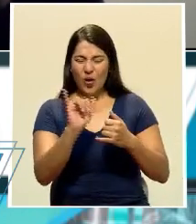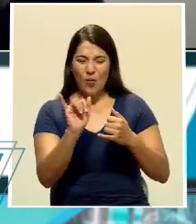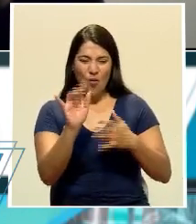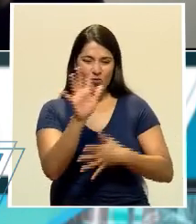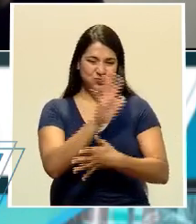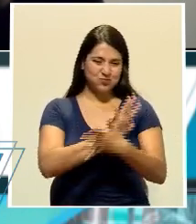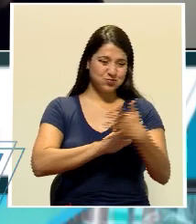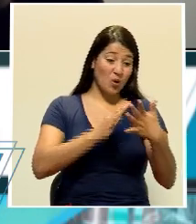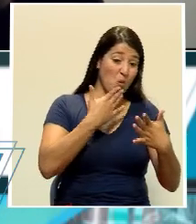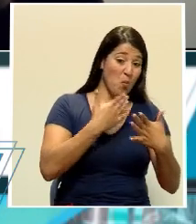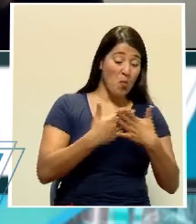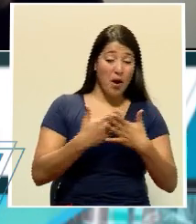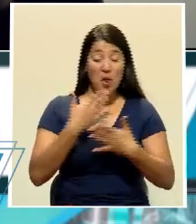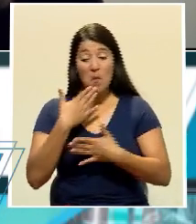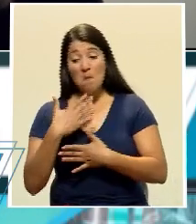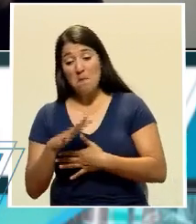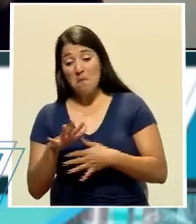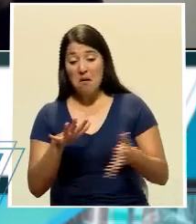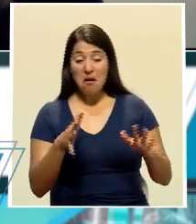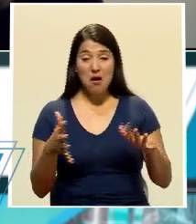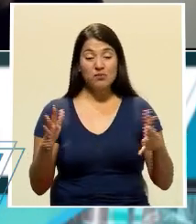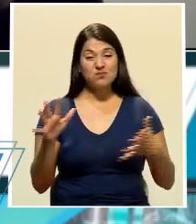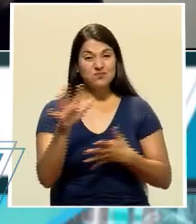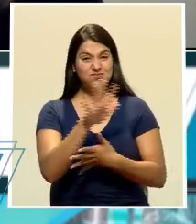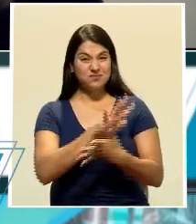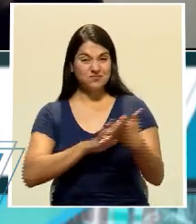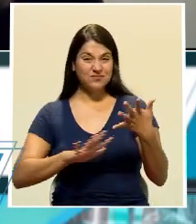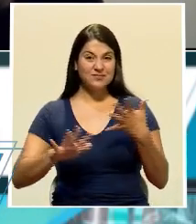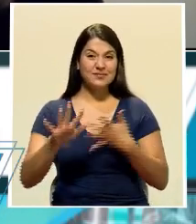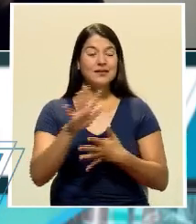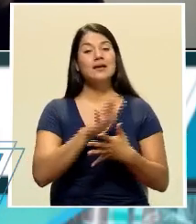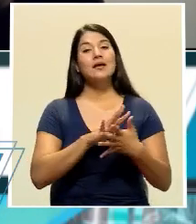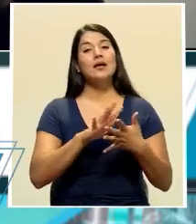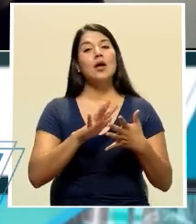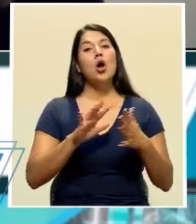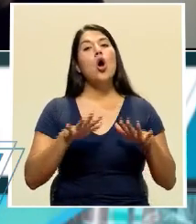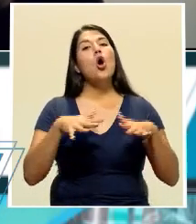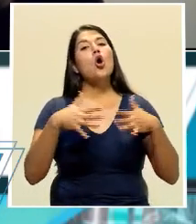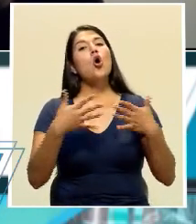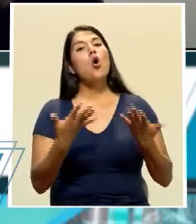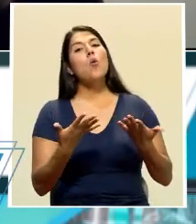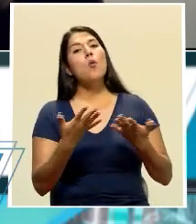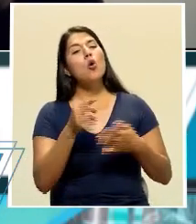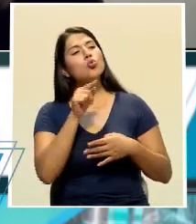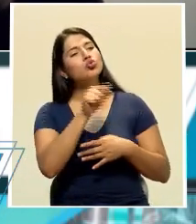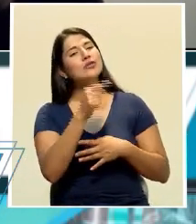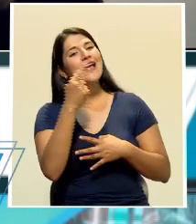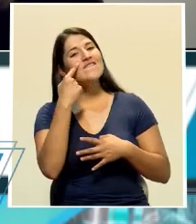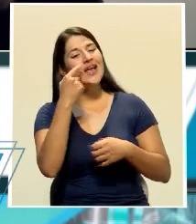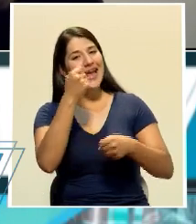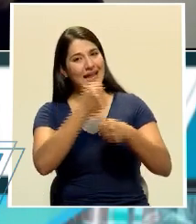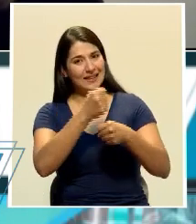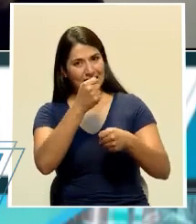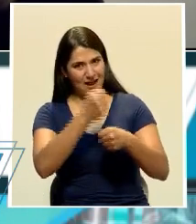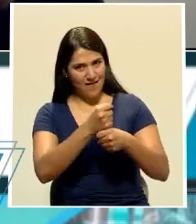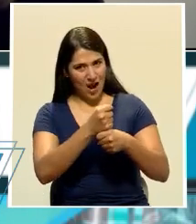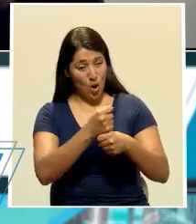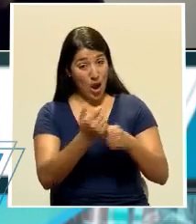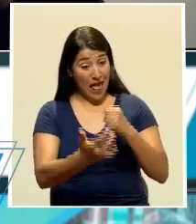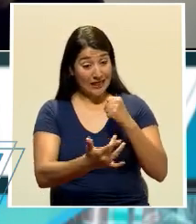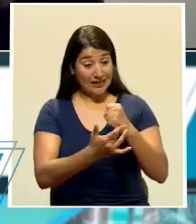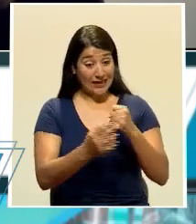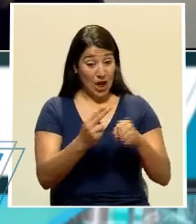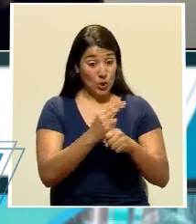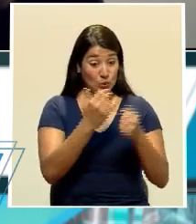río a nivel de periodistas en ejercicio. ¿Cómo ves ese trabajo vos, la técnica,